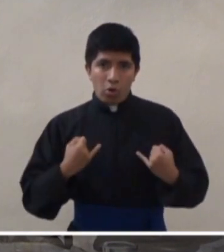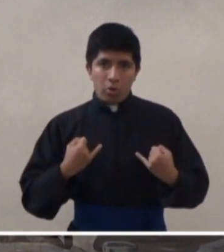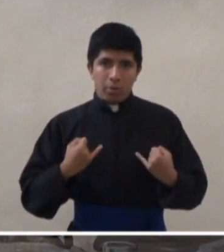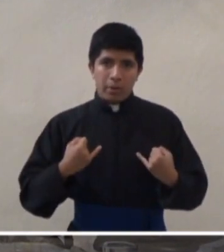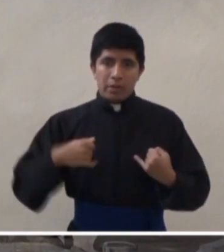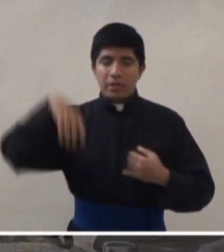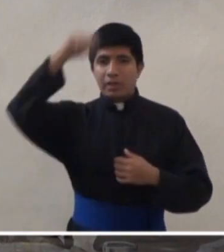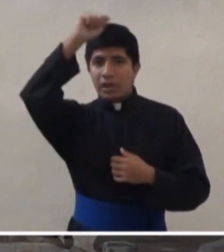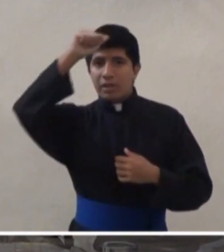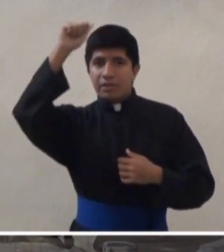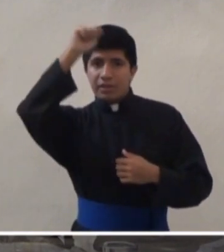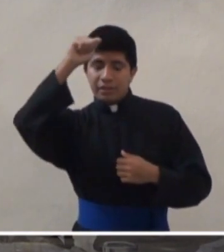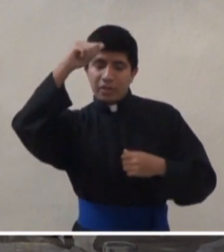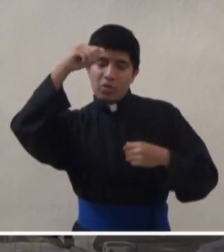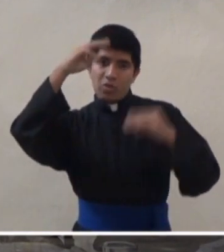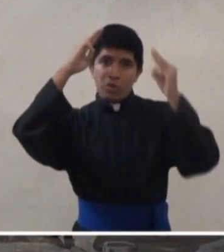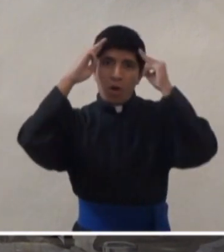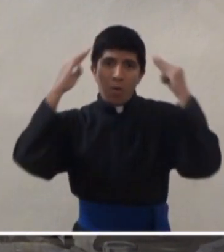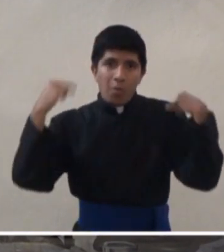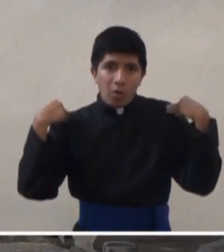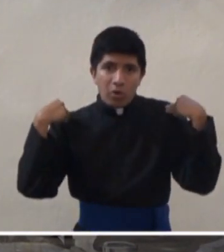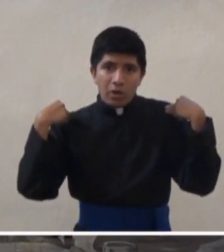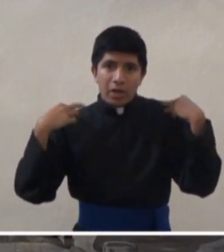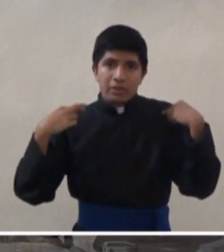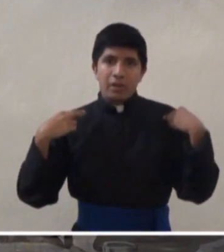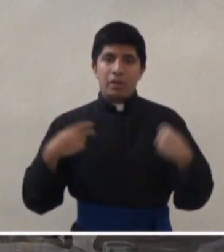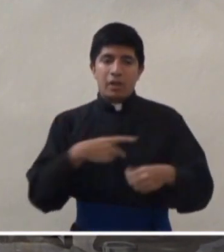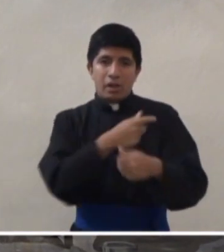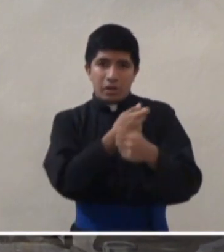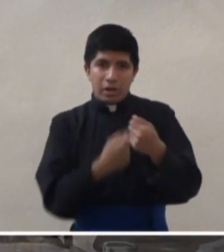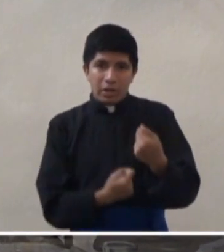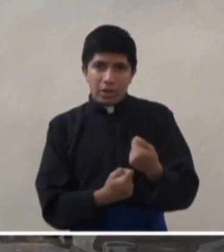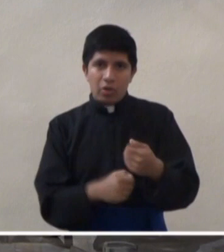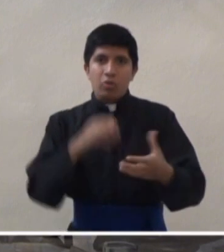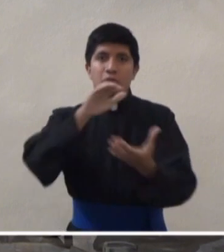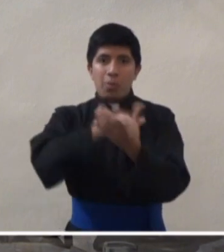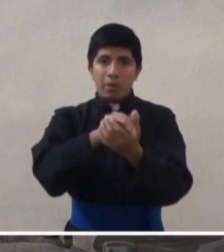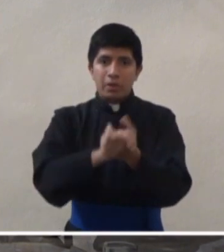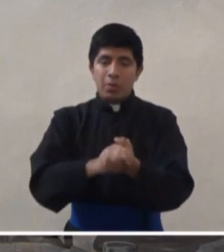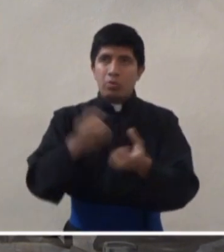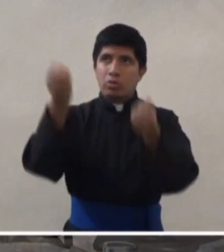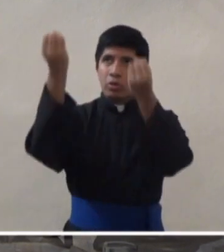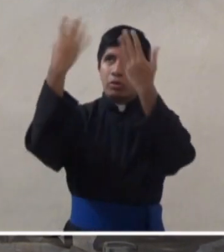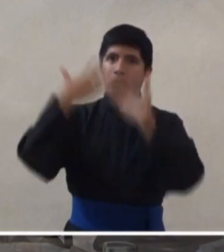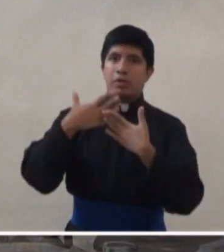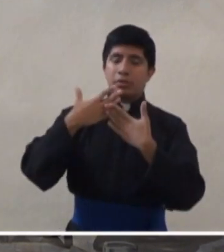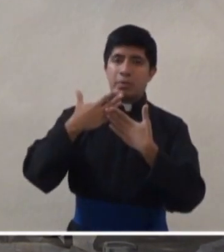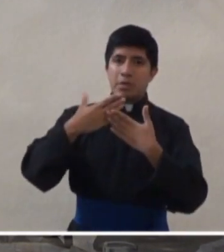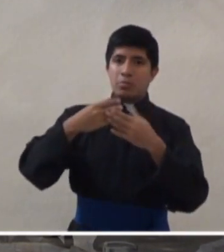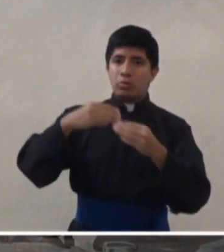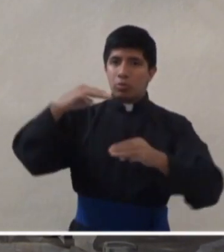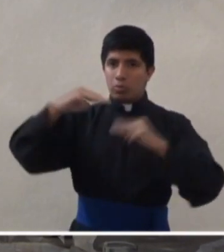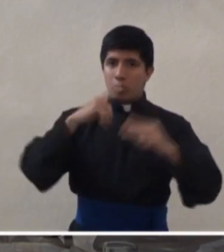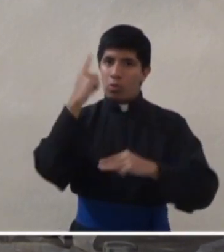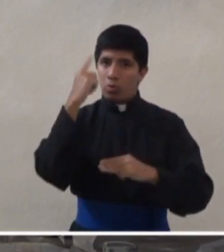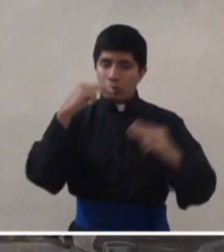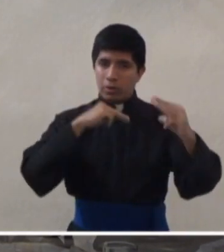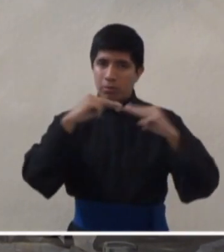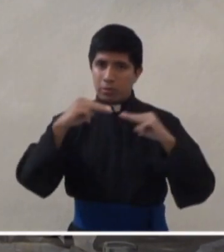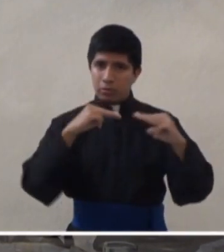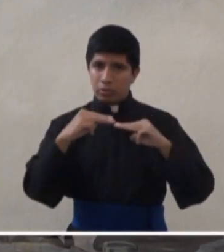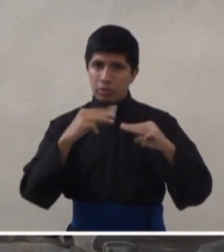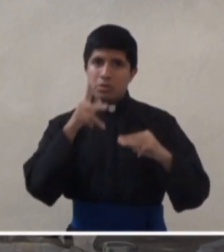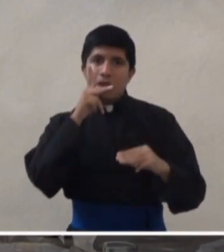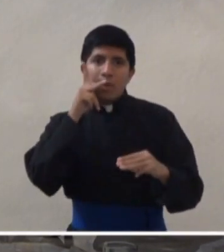el sacerdocio, en la vida consagrada, en la vida laical, en los matrimonios, hemos recibido una misión. Y el